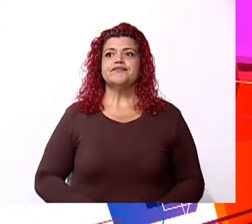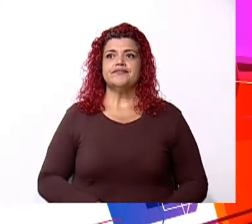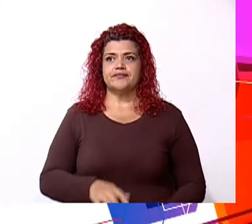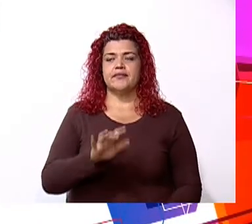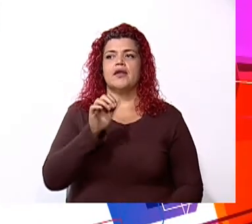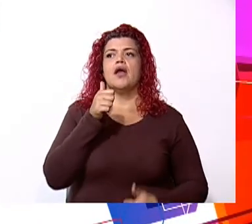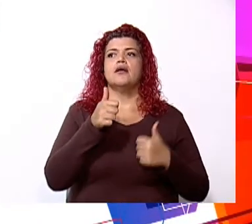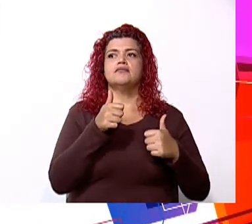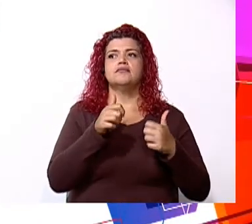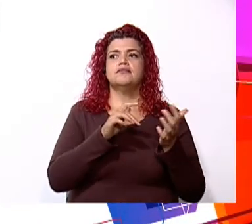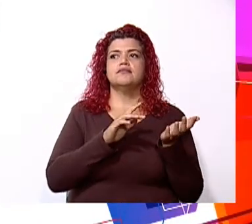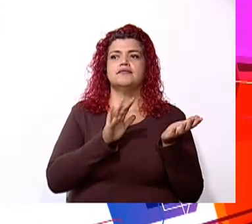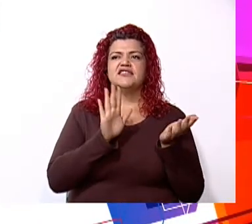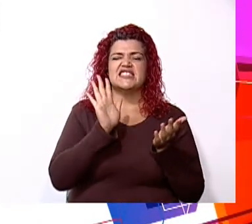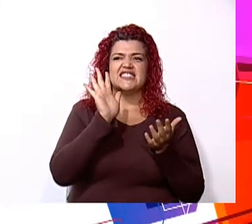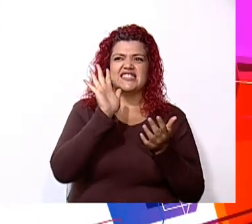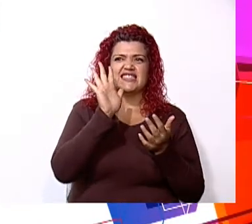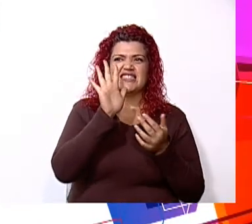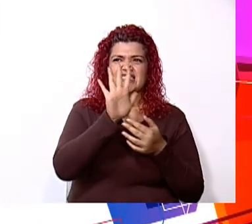Muy bien,